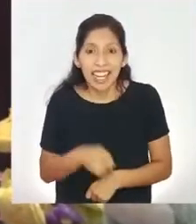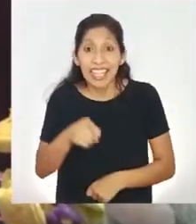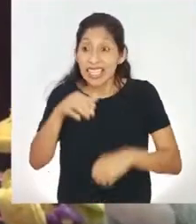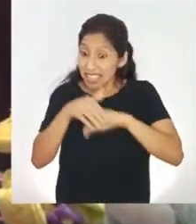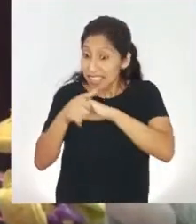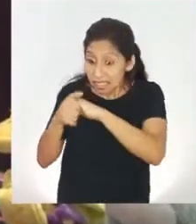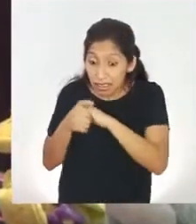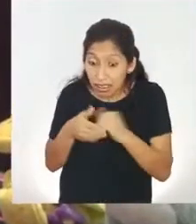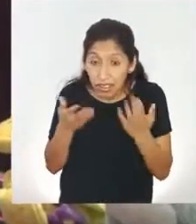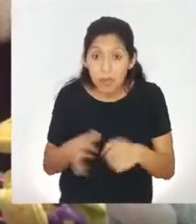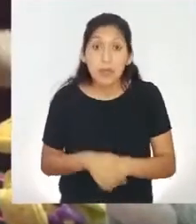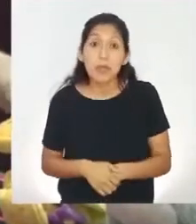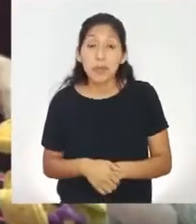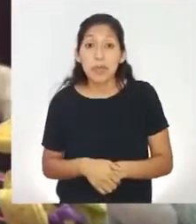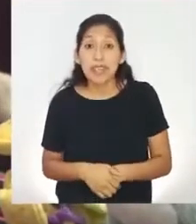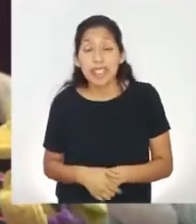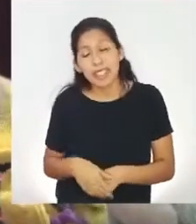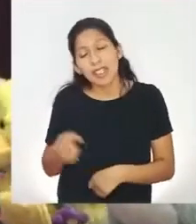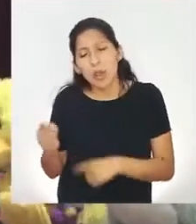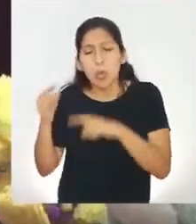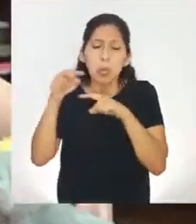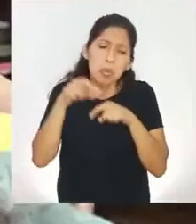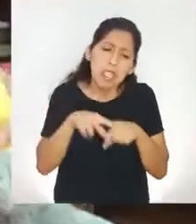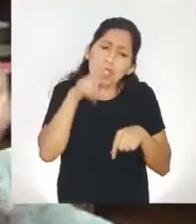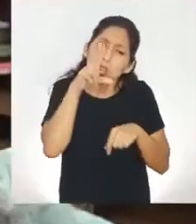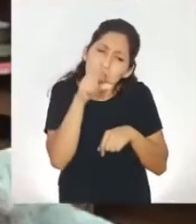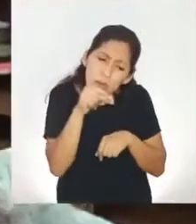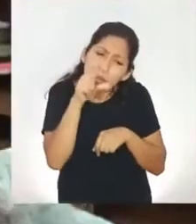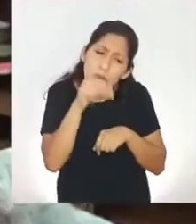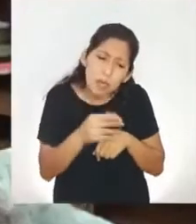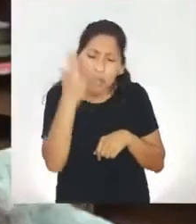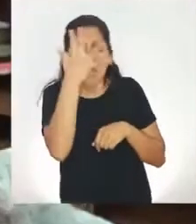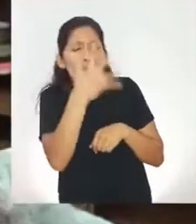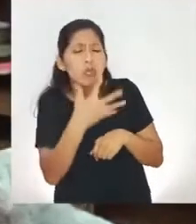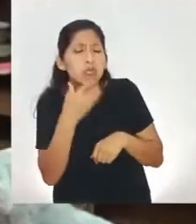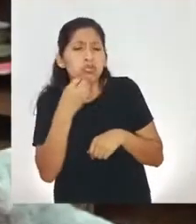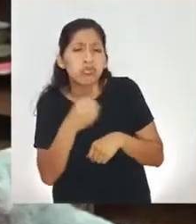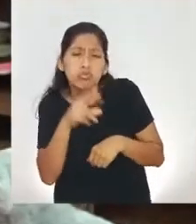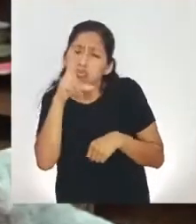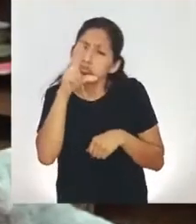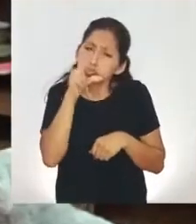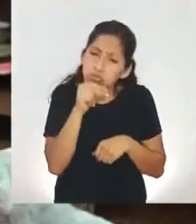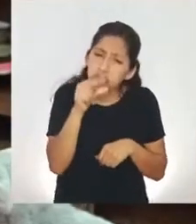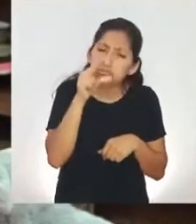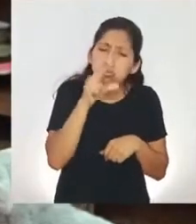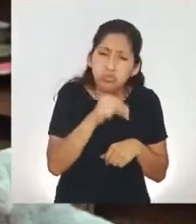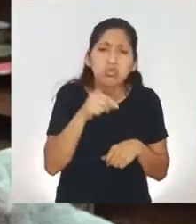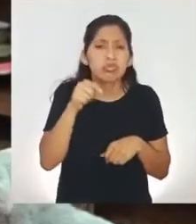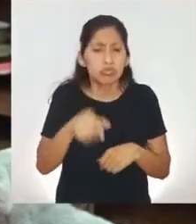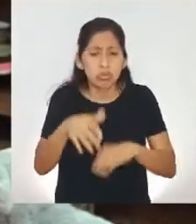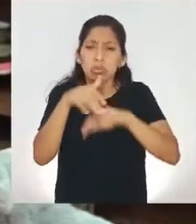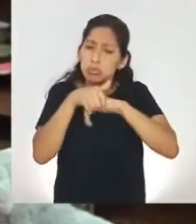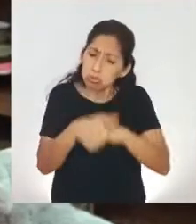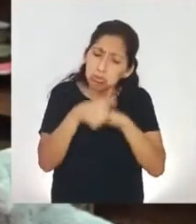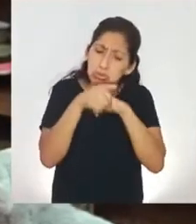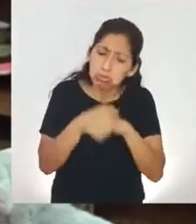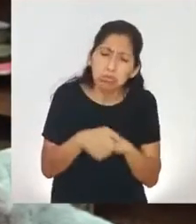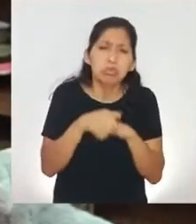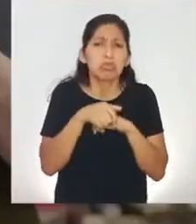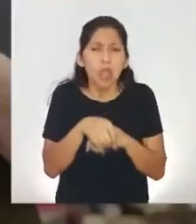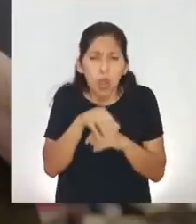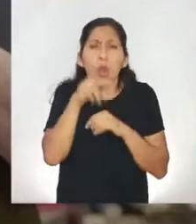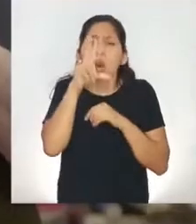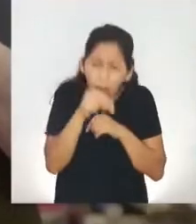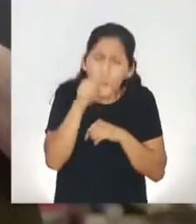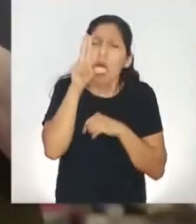y saludar. Vino un patito lindo y bonito y me